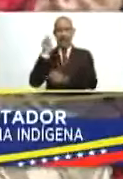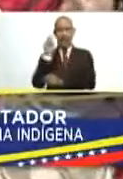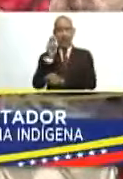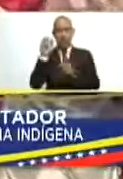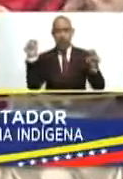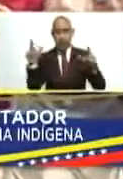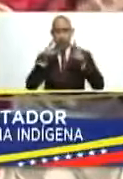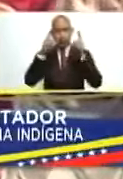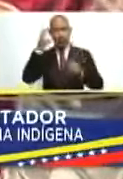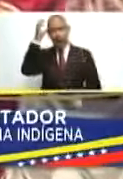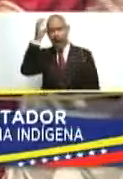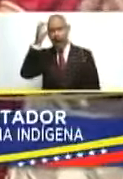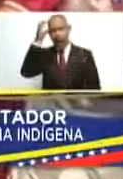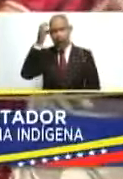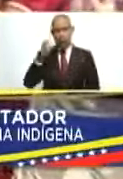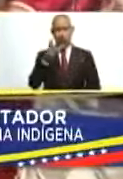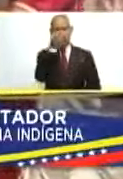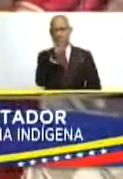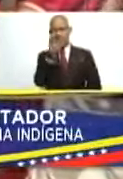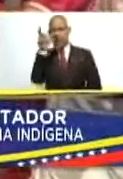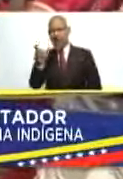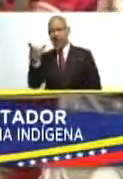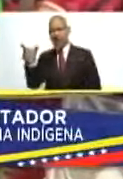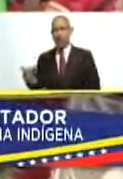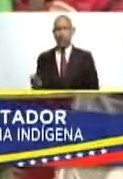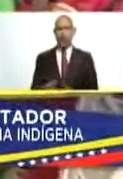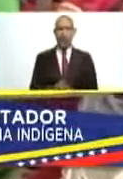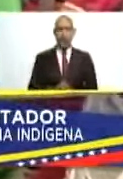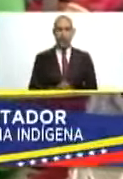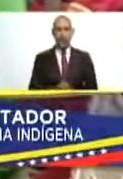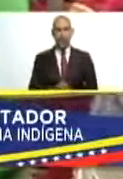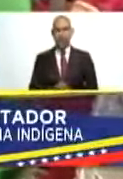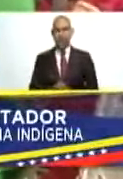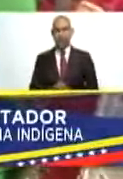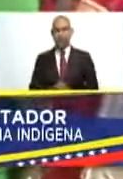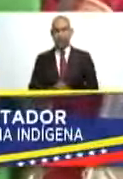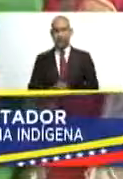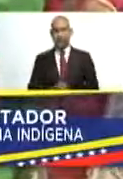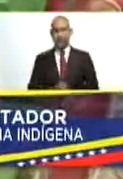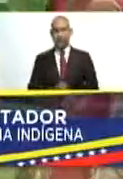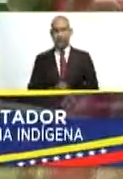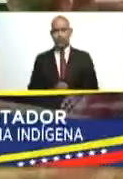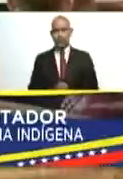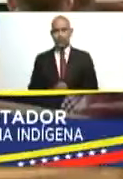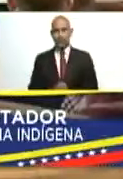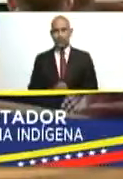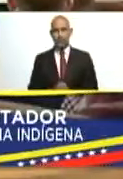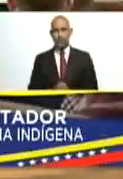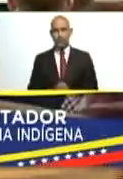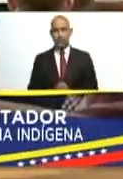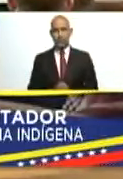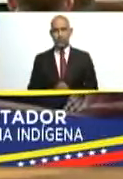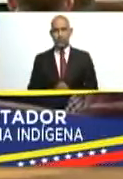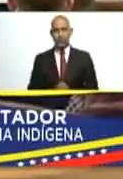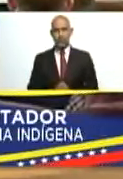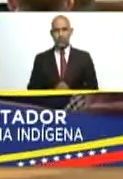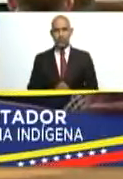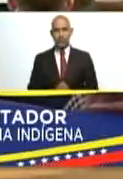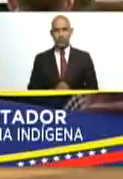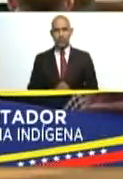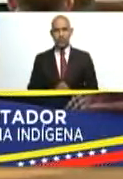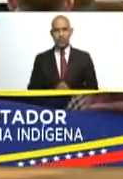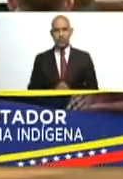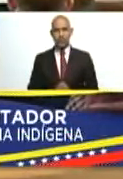la conciencia de la rebeldía humana, de la causa humana, de la igualdad humana. Y